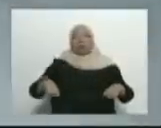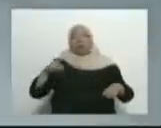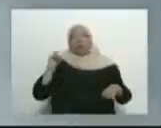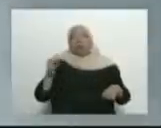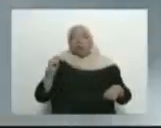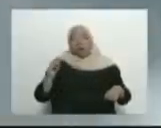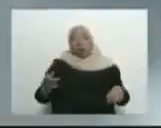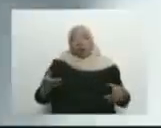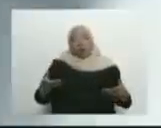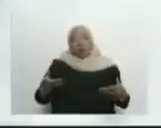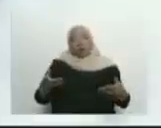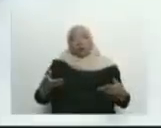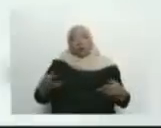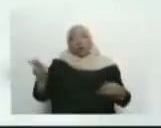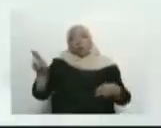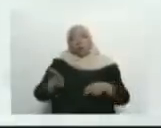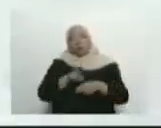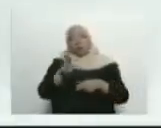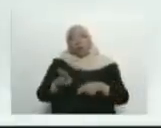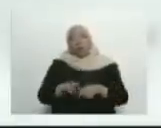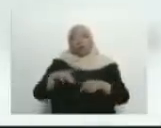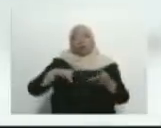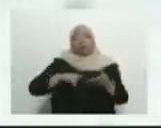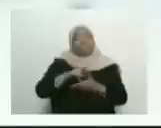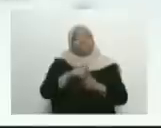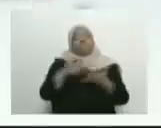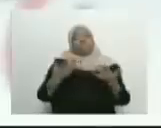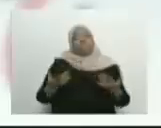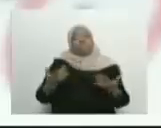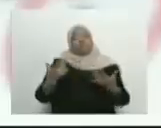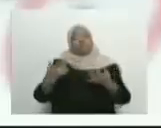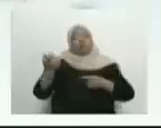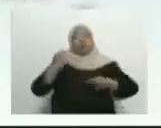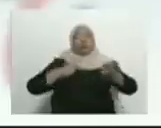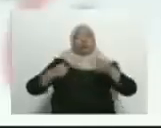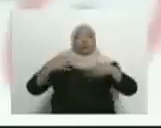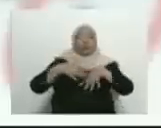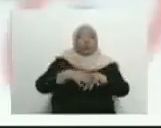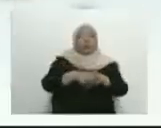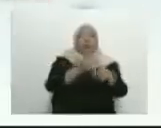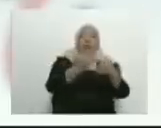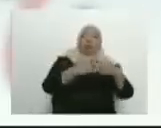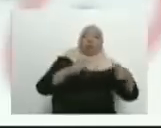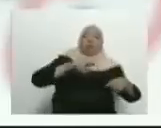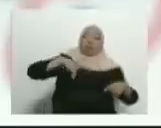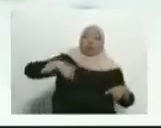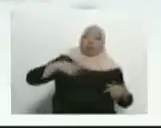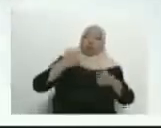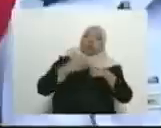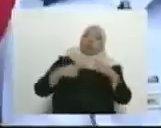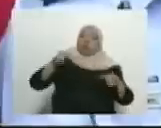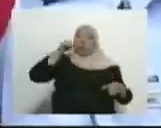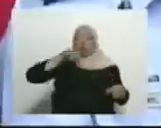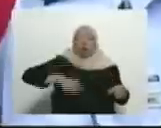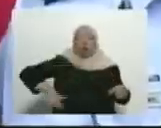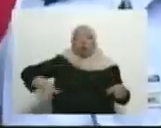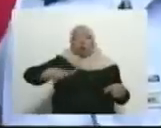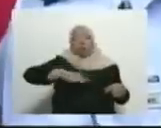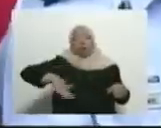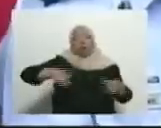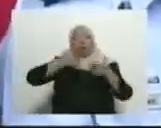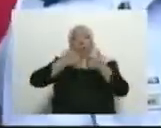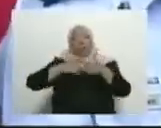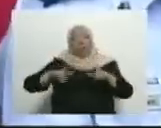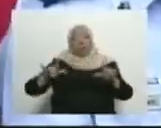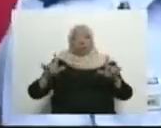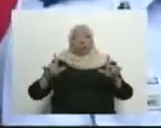de inutilización de las aeronaves que pretenden ingresar a la soberanía, a nuestra soberanía, a nuestro espacio aéreo soberano